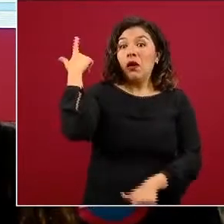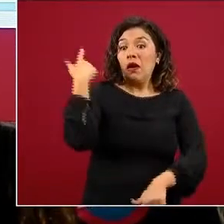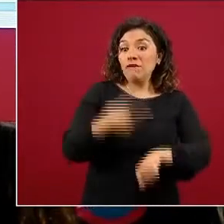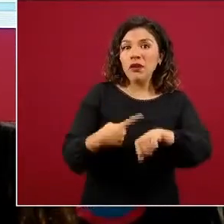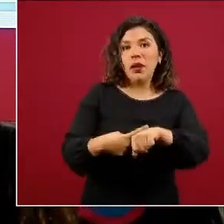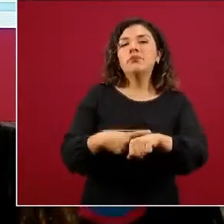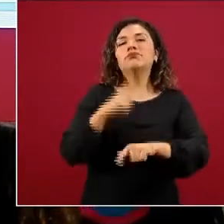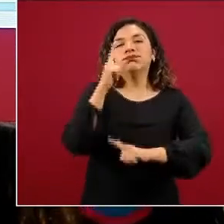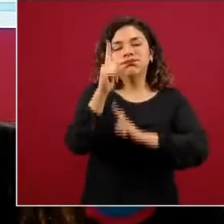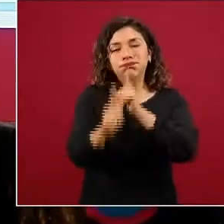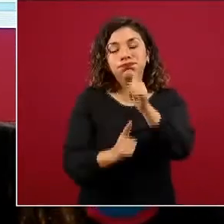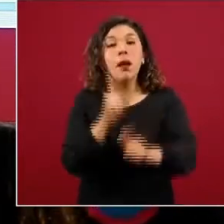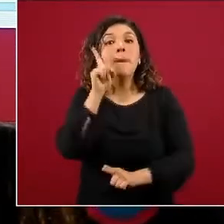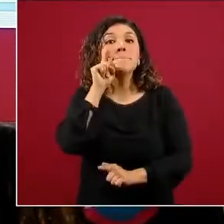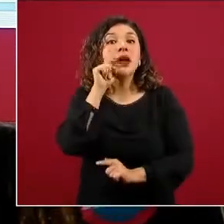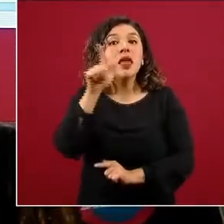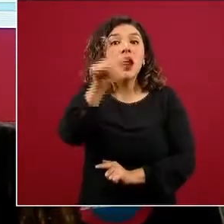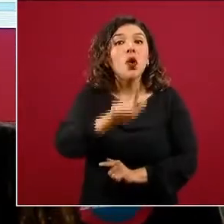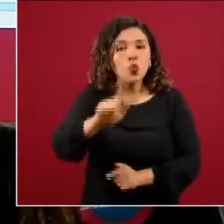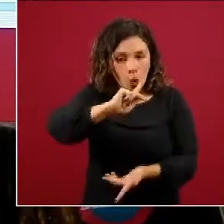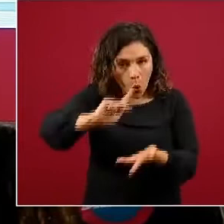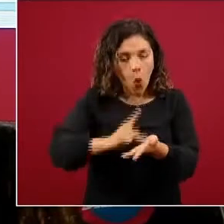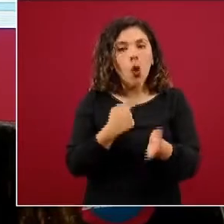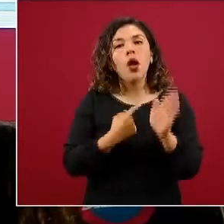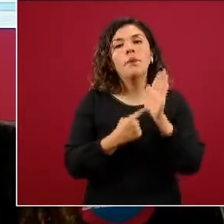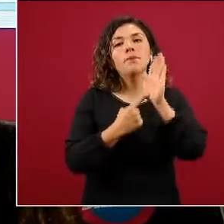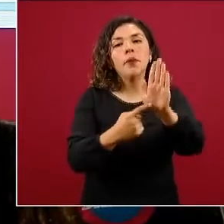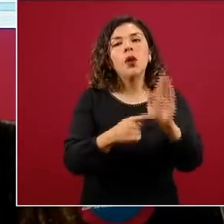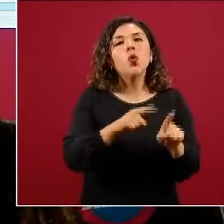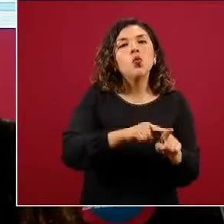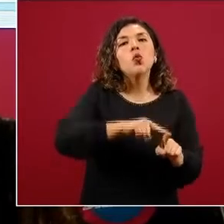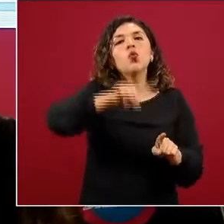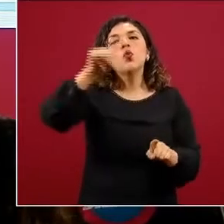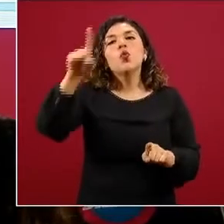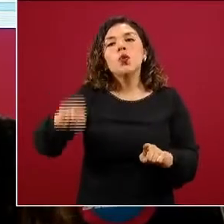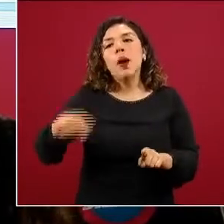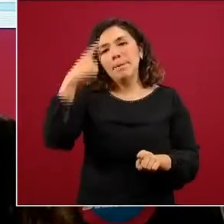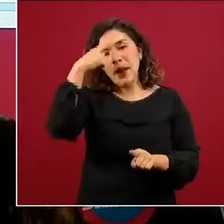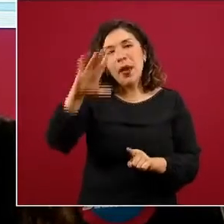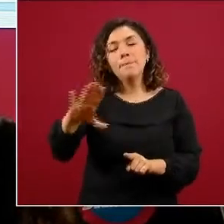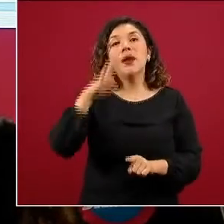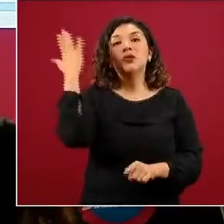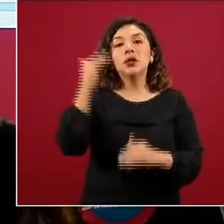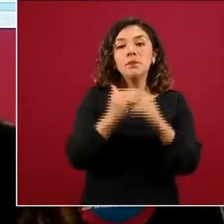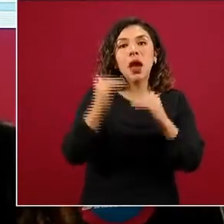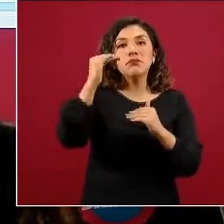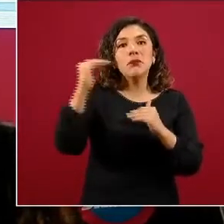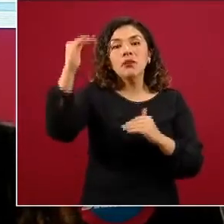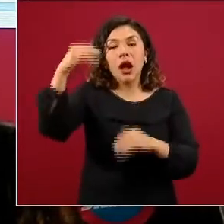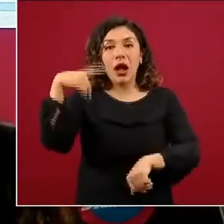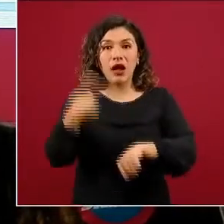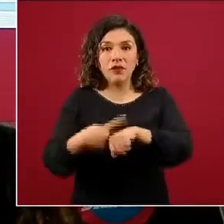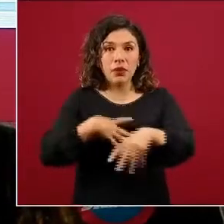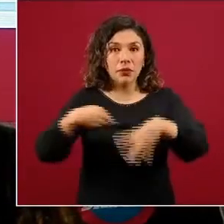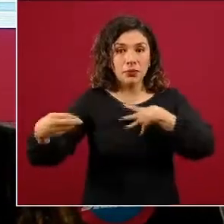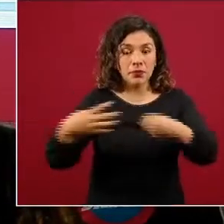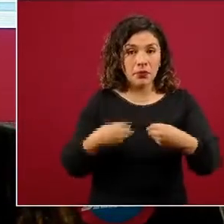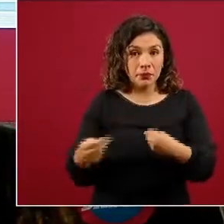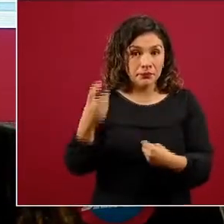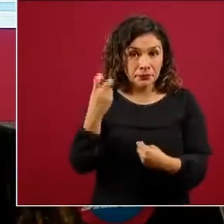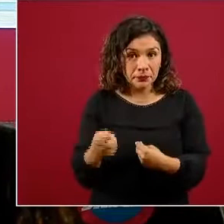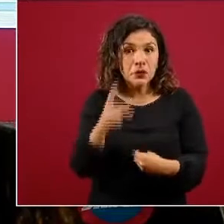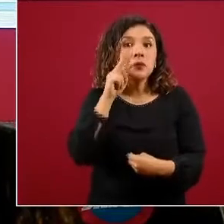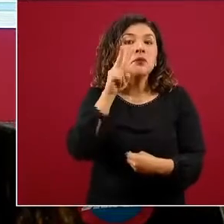la epidemia. Mañana lunes presentaremos nuevamente la curva de velocidad de incremento de la epidemia y